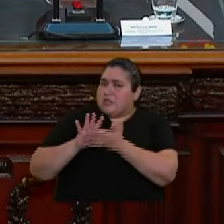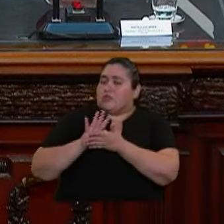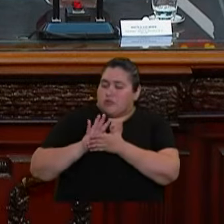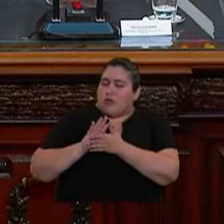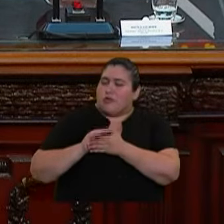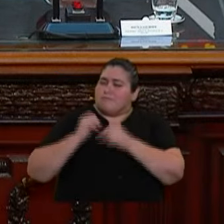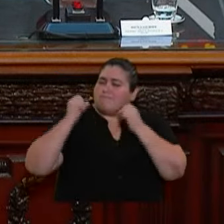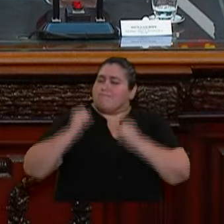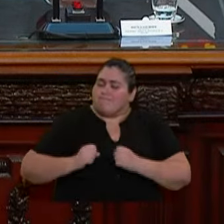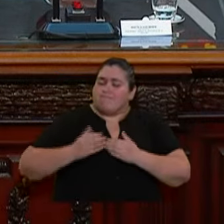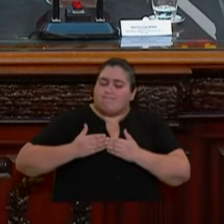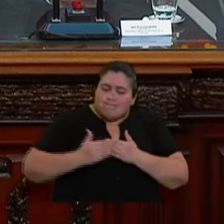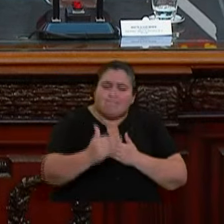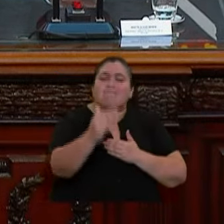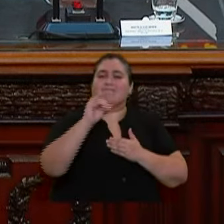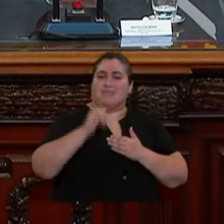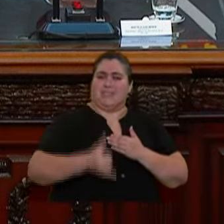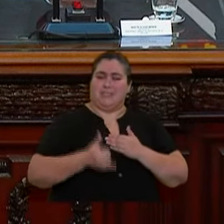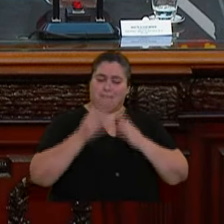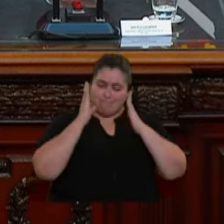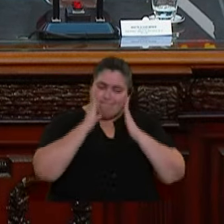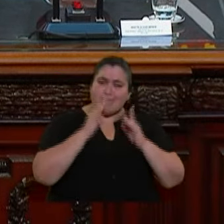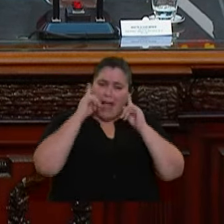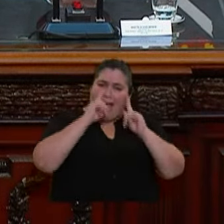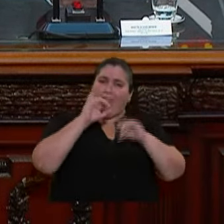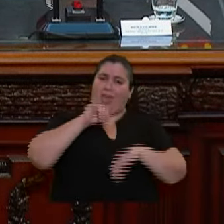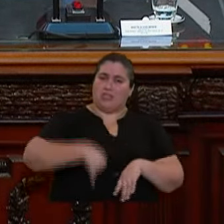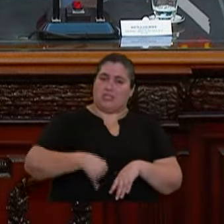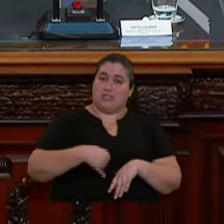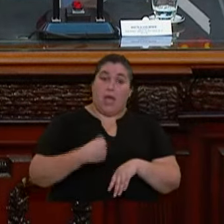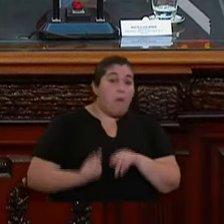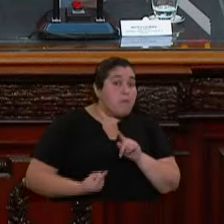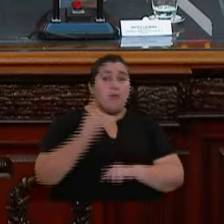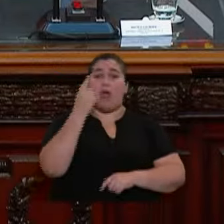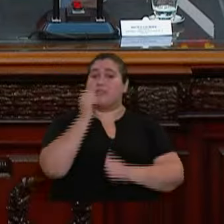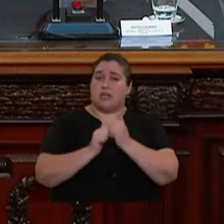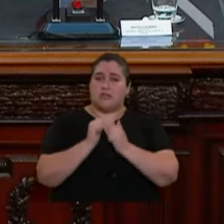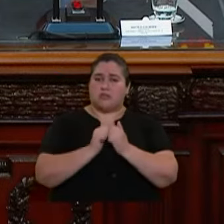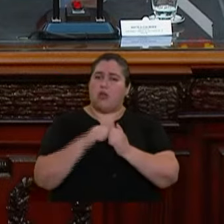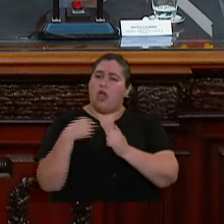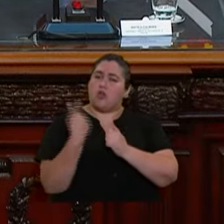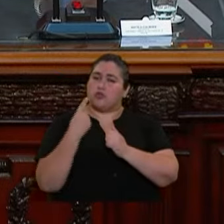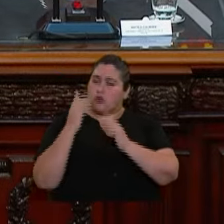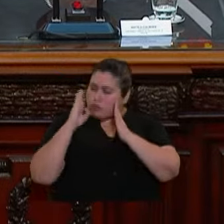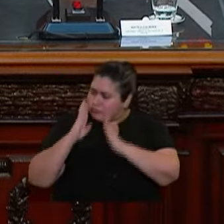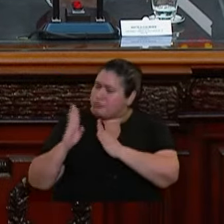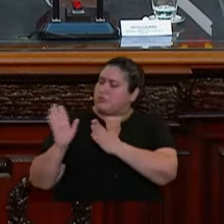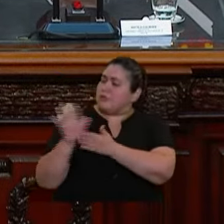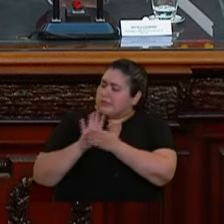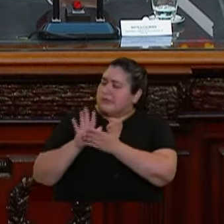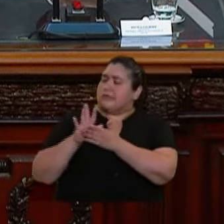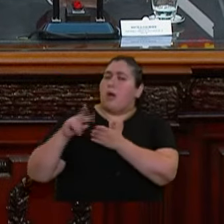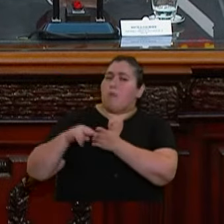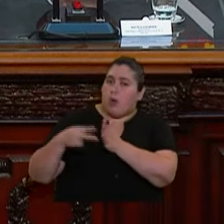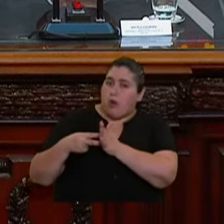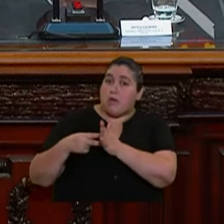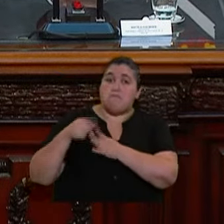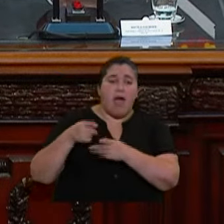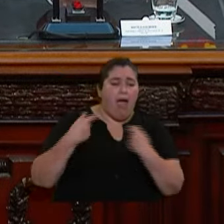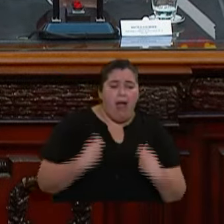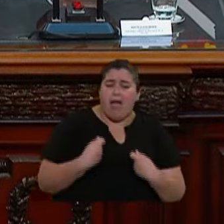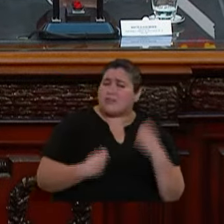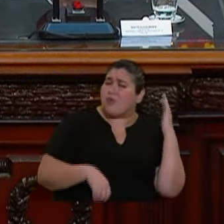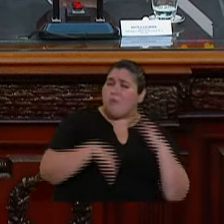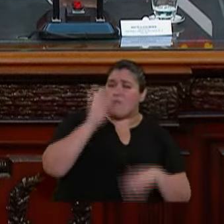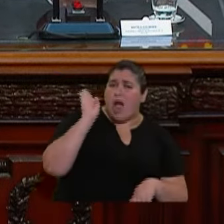convencidos que vamos por el camino correcto, porque por primera vez en la historia estamos atacando el problema por su causa, el déficit fiscal, y